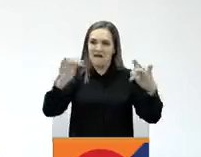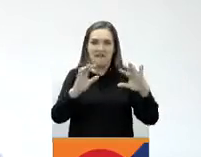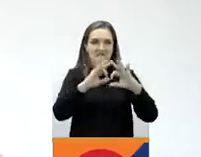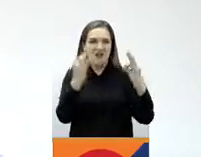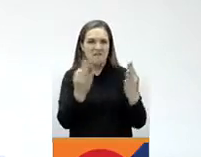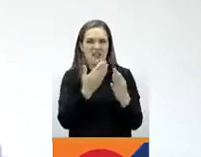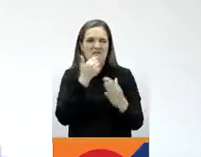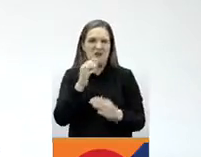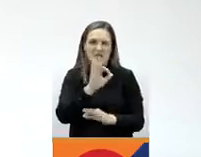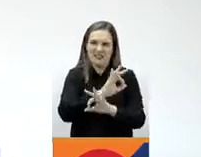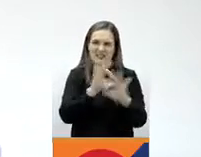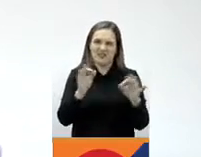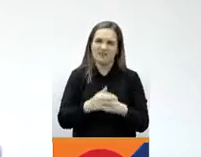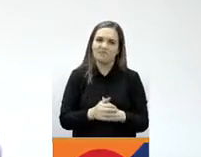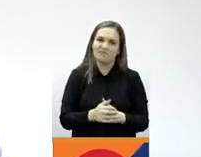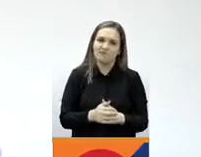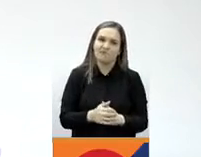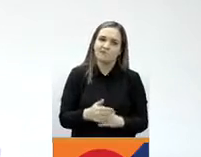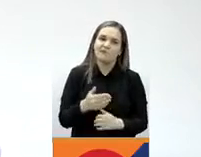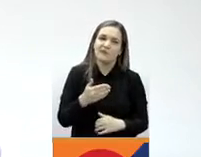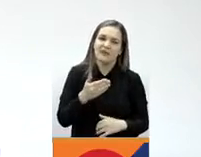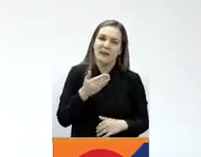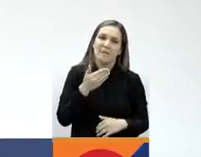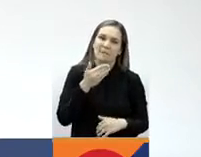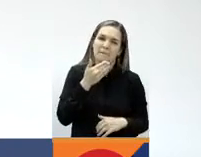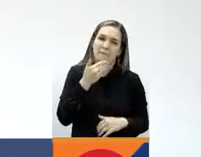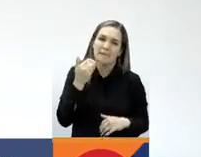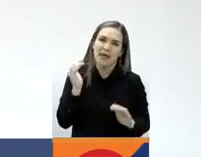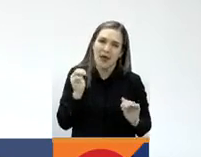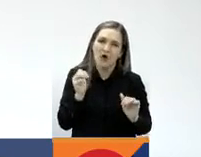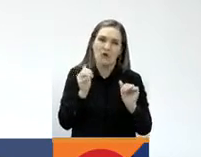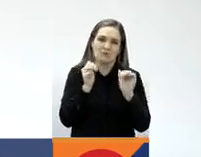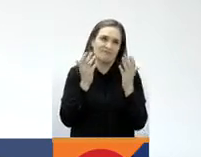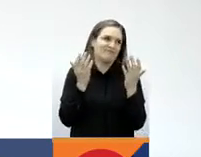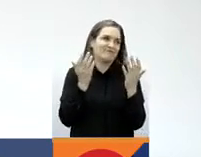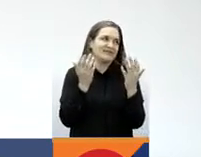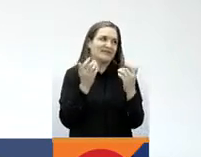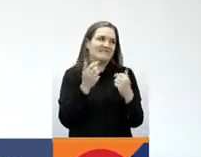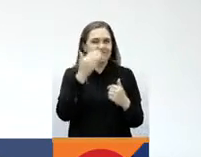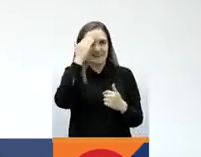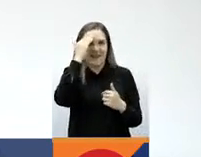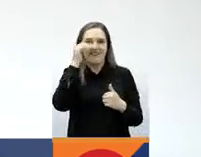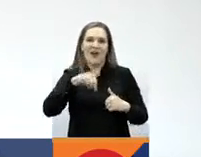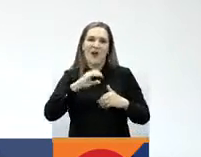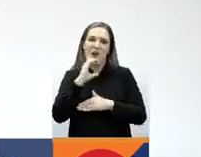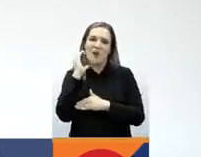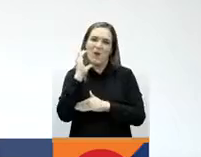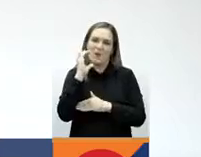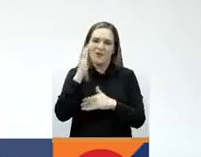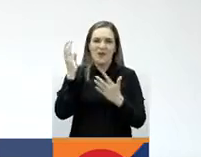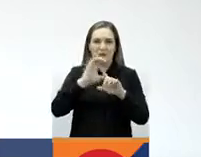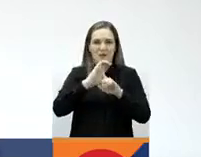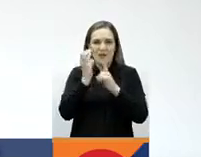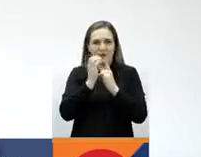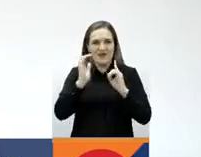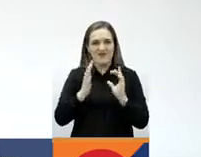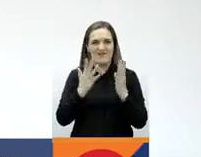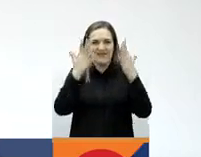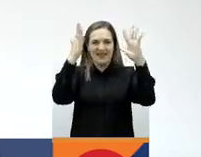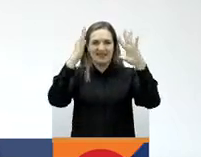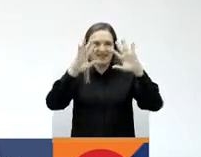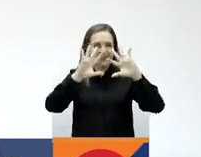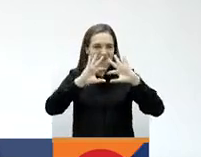evitar las reuniones familiares a salvo idiosincrática mente difícil nosotros somos festivo somos familiares somos de reuniones